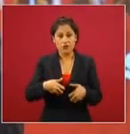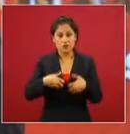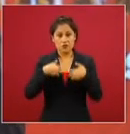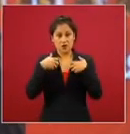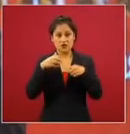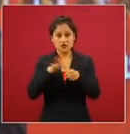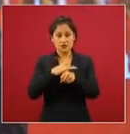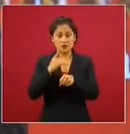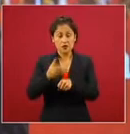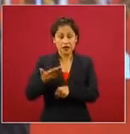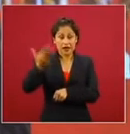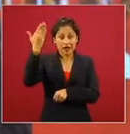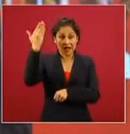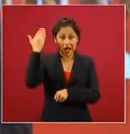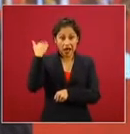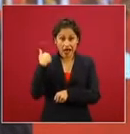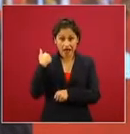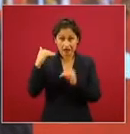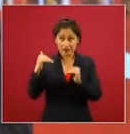privilegios